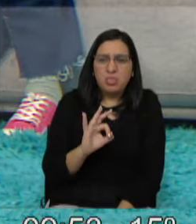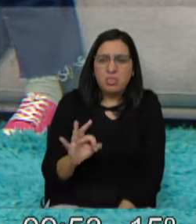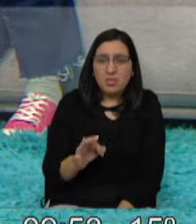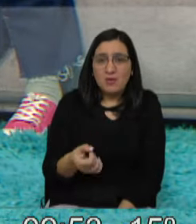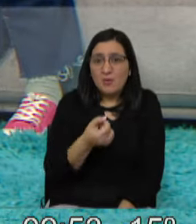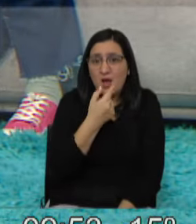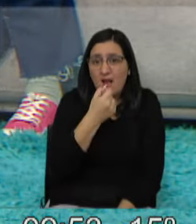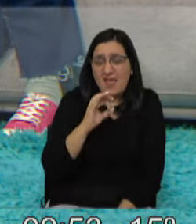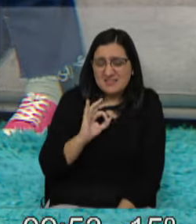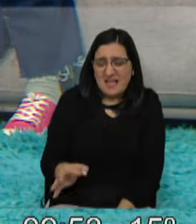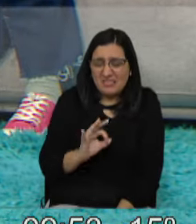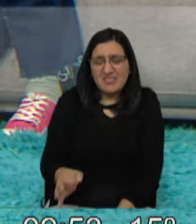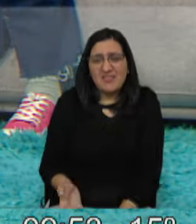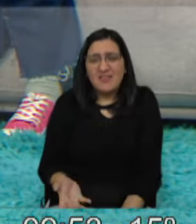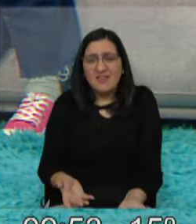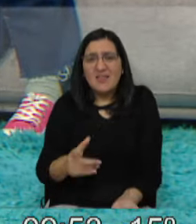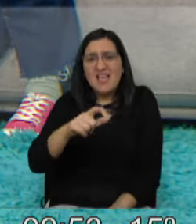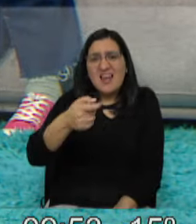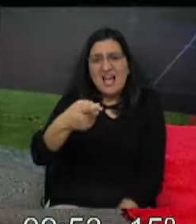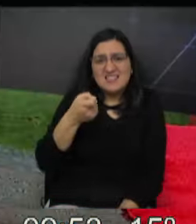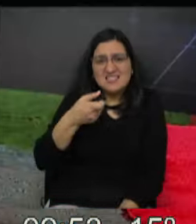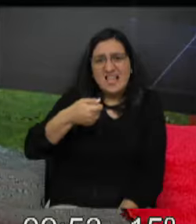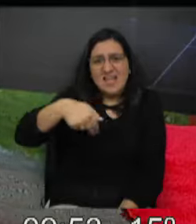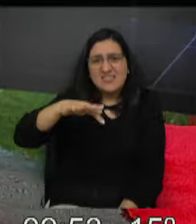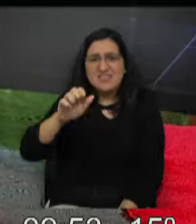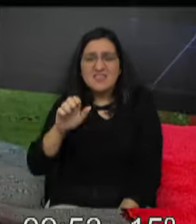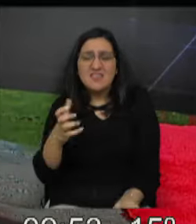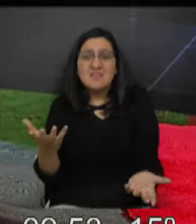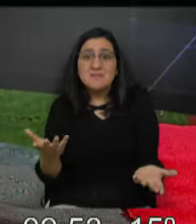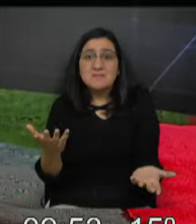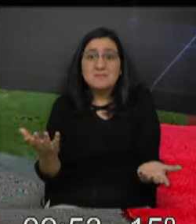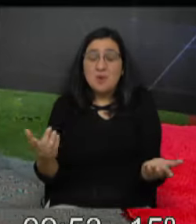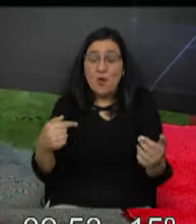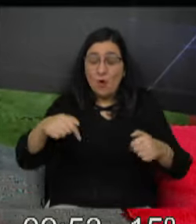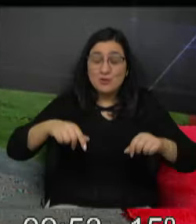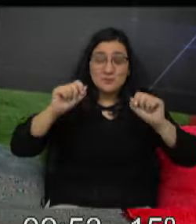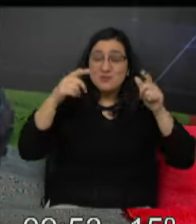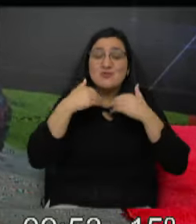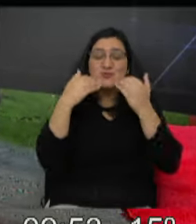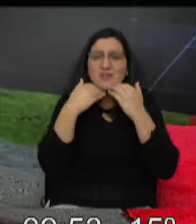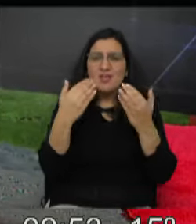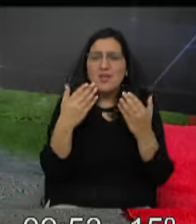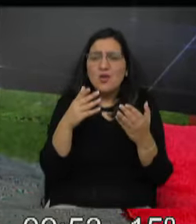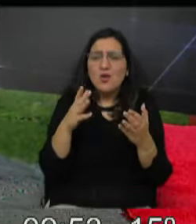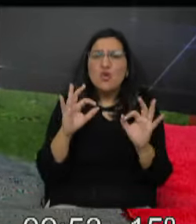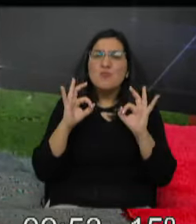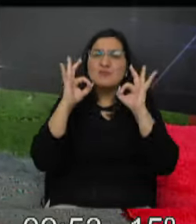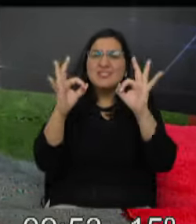espera tiene razón? Achica la espera el laxante, sí. Claro. Realmente hoy me sorprendiste. No sé cómo llegaste. Como, no, no.